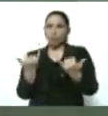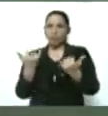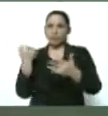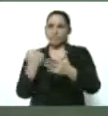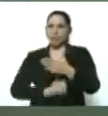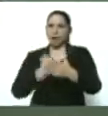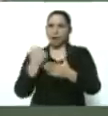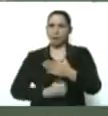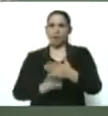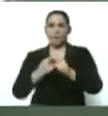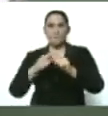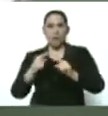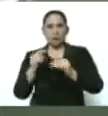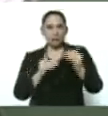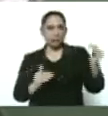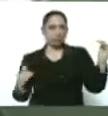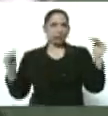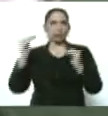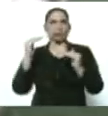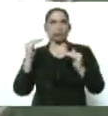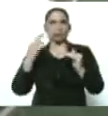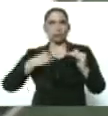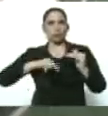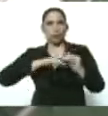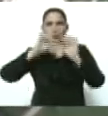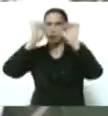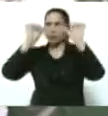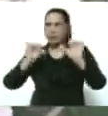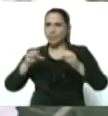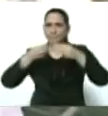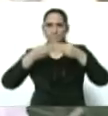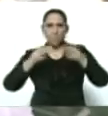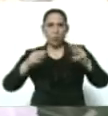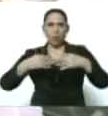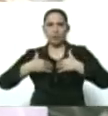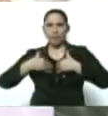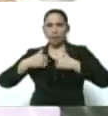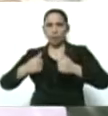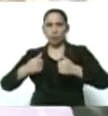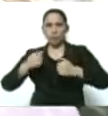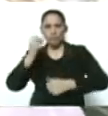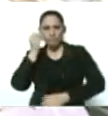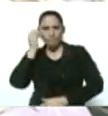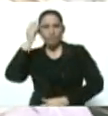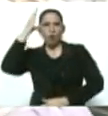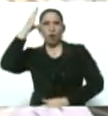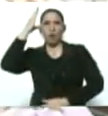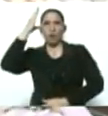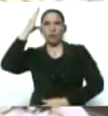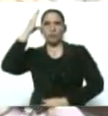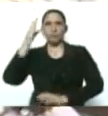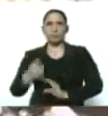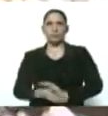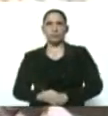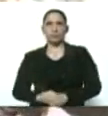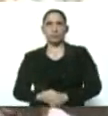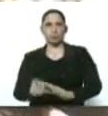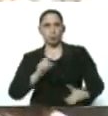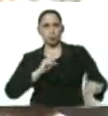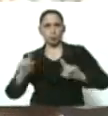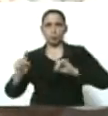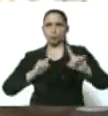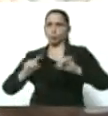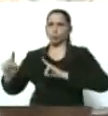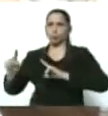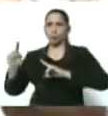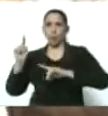batalla para elevar nuestro sistema público de salud en su capacidad de acción y